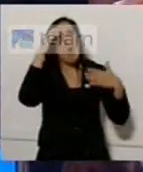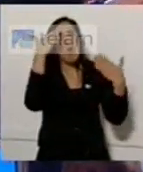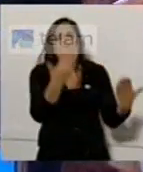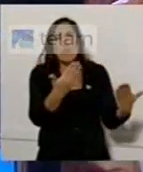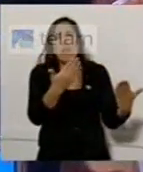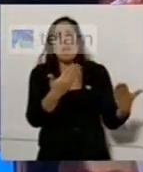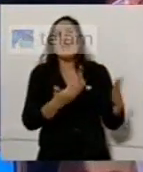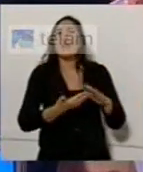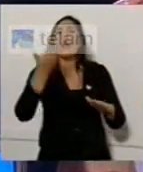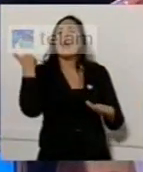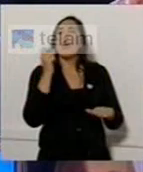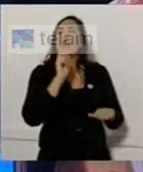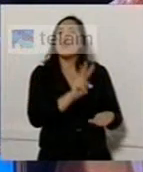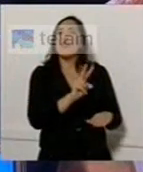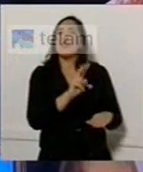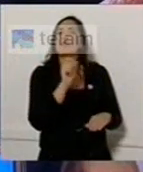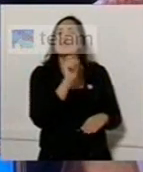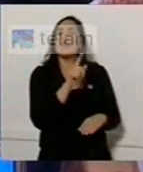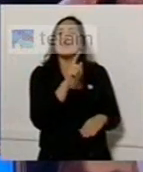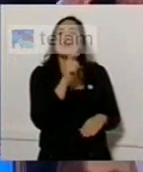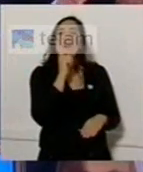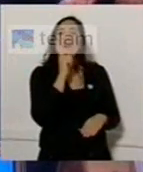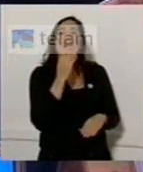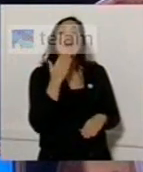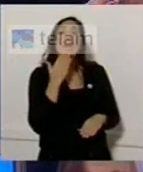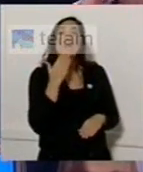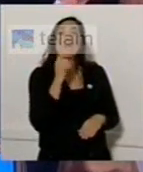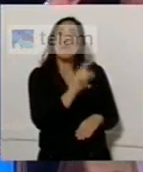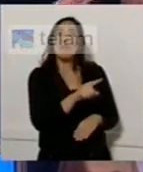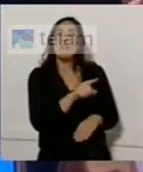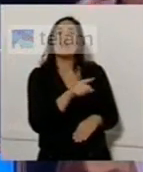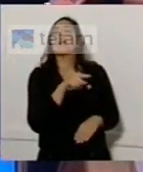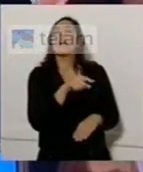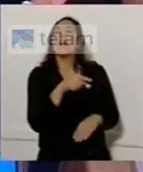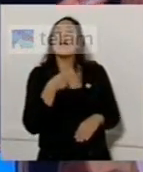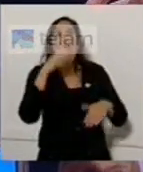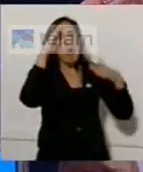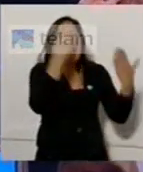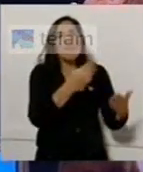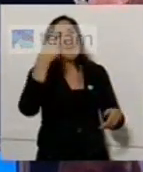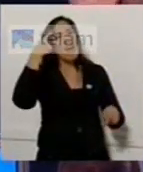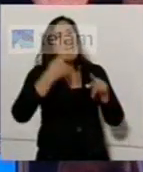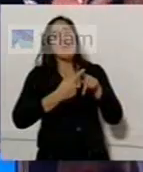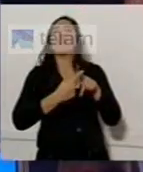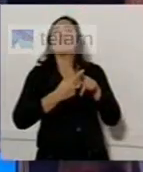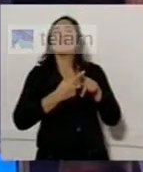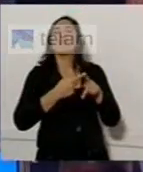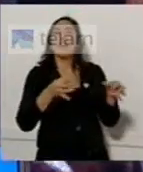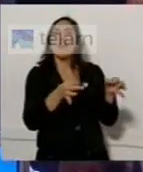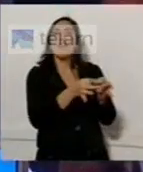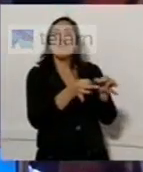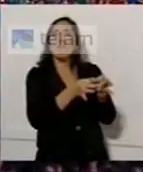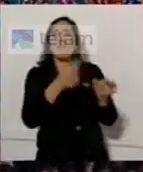nuestro último 2 de abril en Puerto Madryn, donde homenajeamos a nuestros veteranos y combatientes y